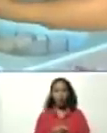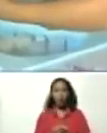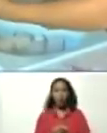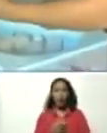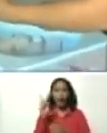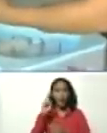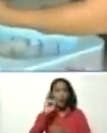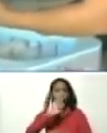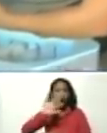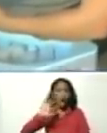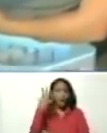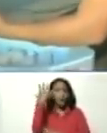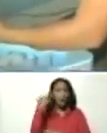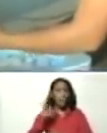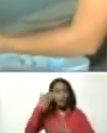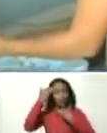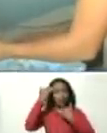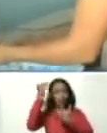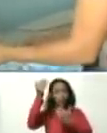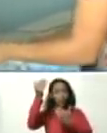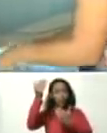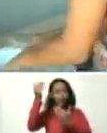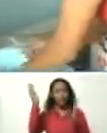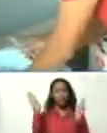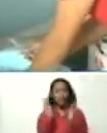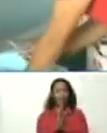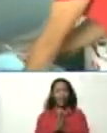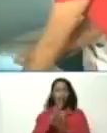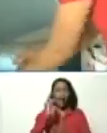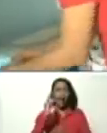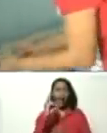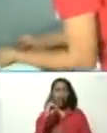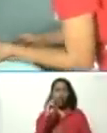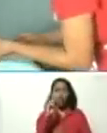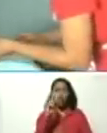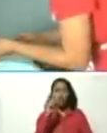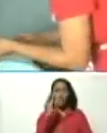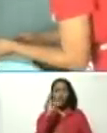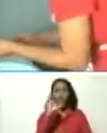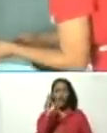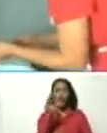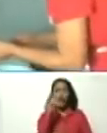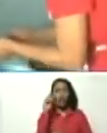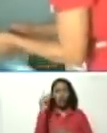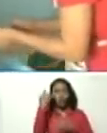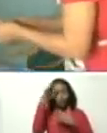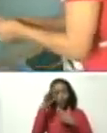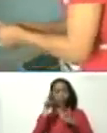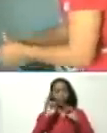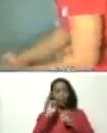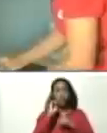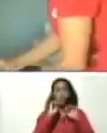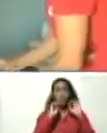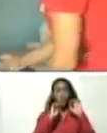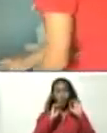quinta. Mis saludos, Santa Eduvige, el León, los Alpes, la vereda, la